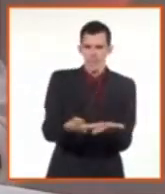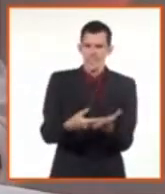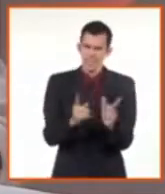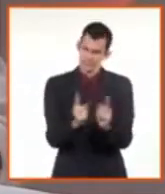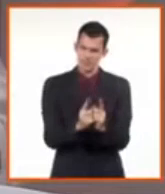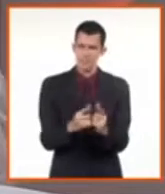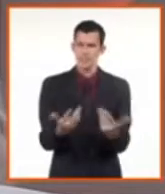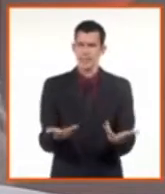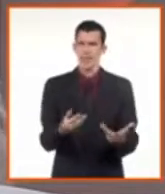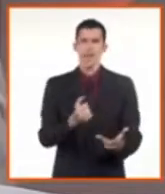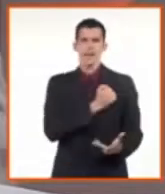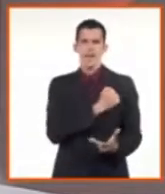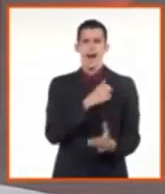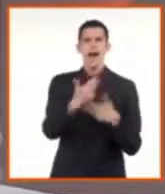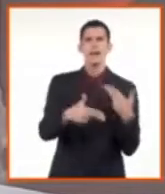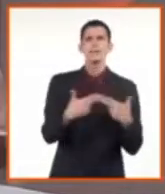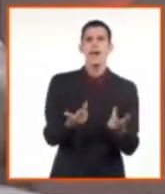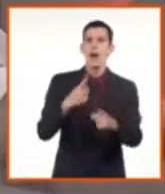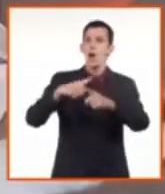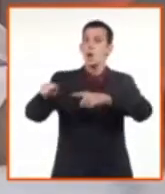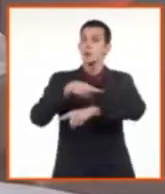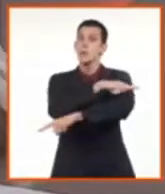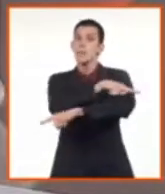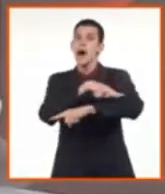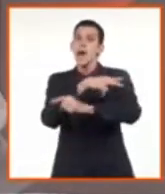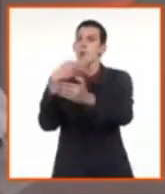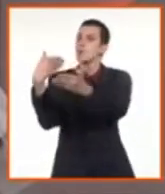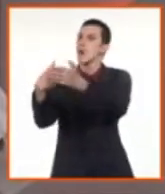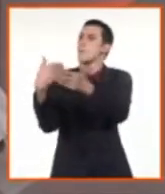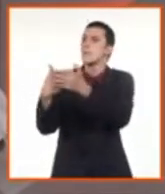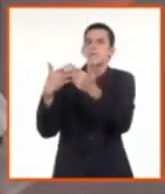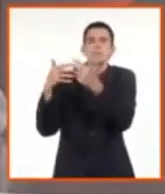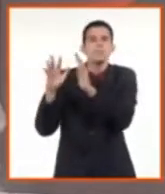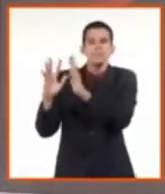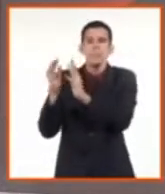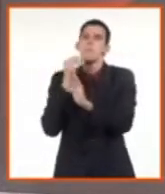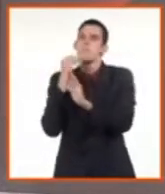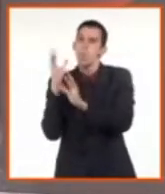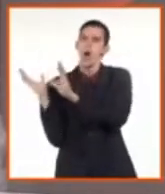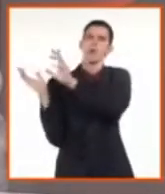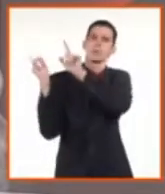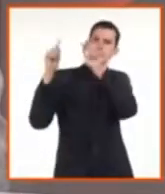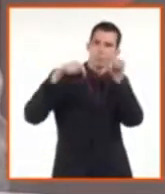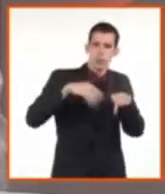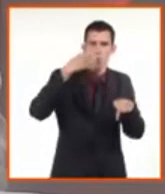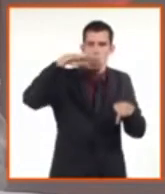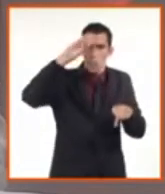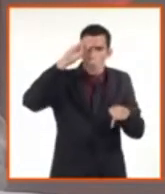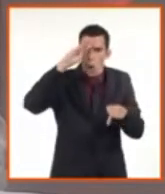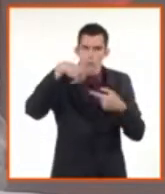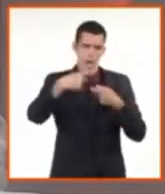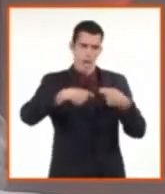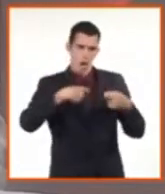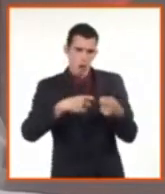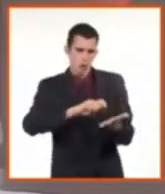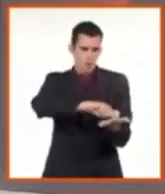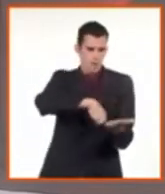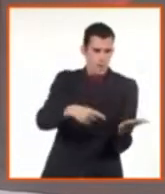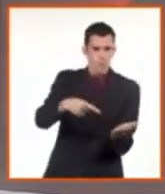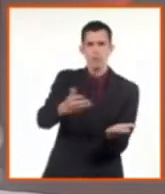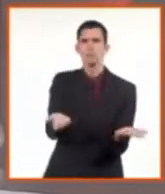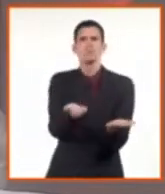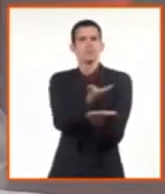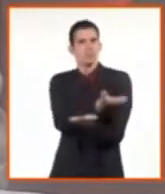comercializar en el mercado mayorista otra medida que se ha aprobado es promover de manera